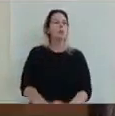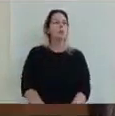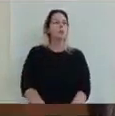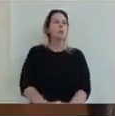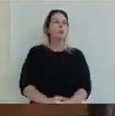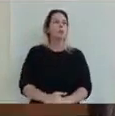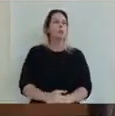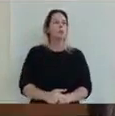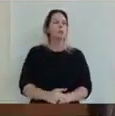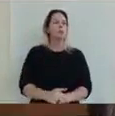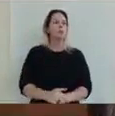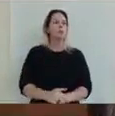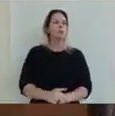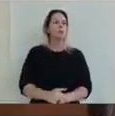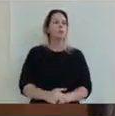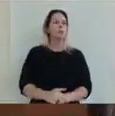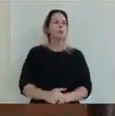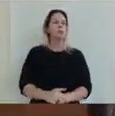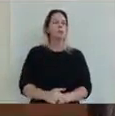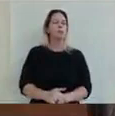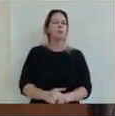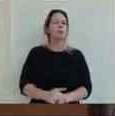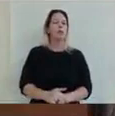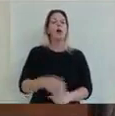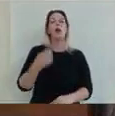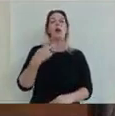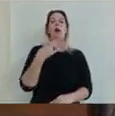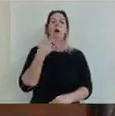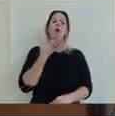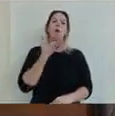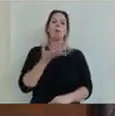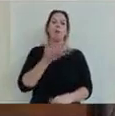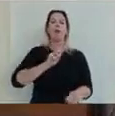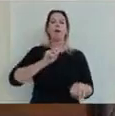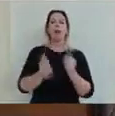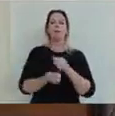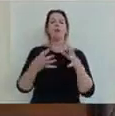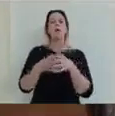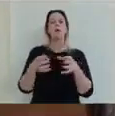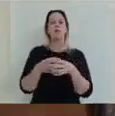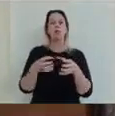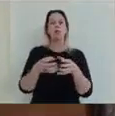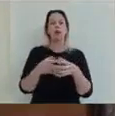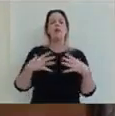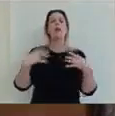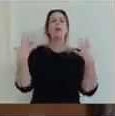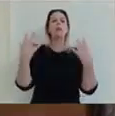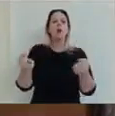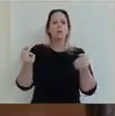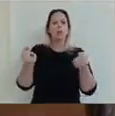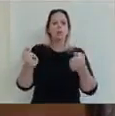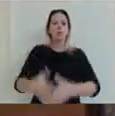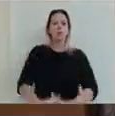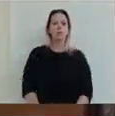que puede pasar a la Comisión de Salud para ser evaluada el mismo.